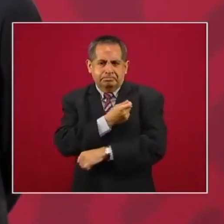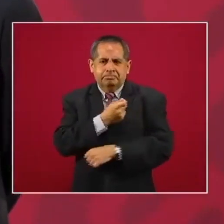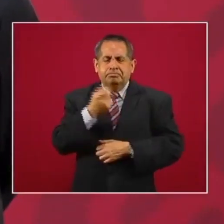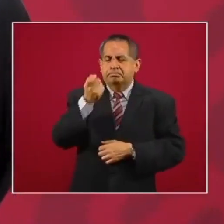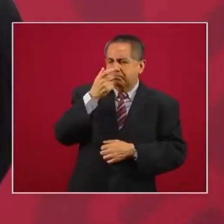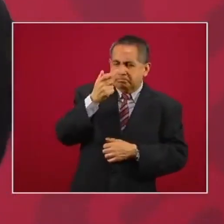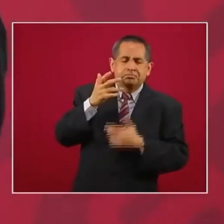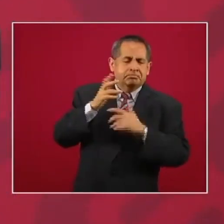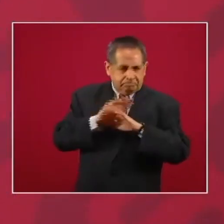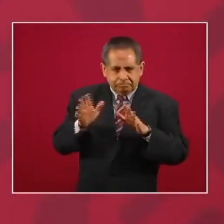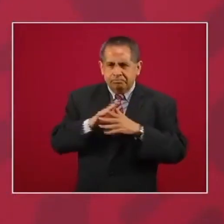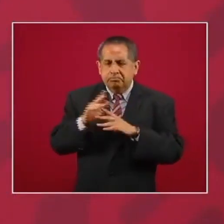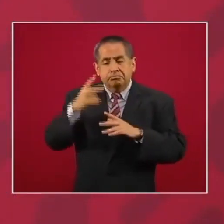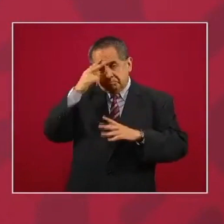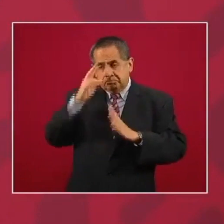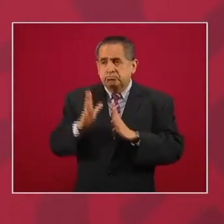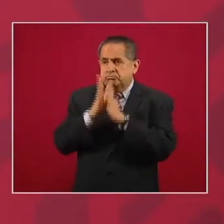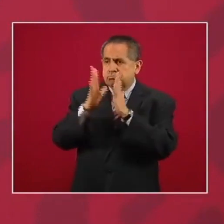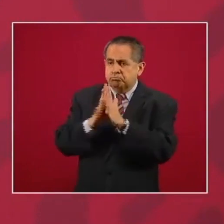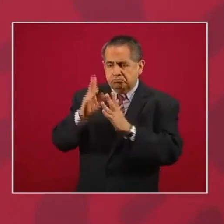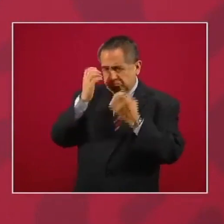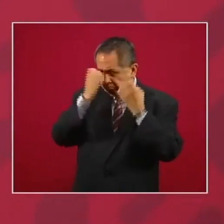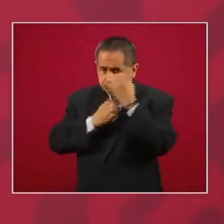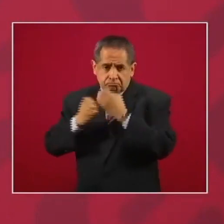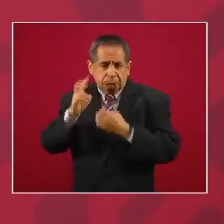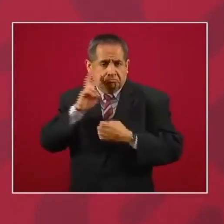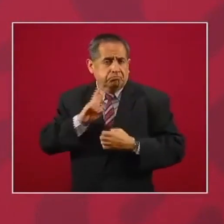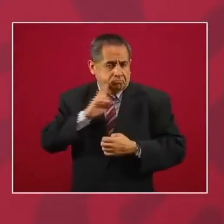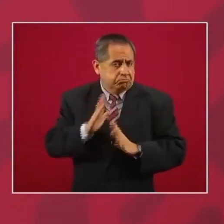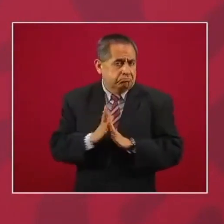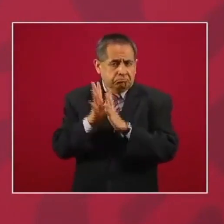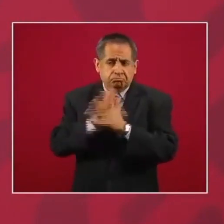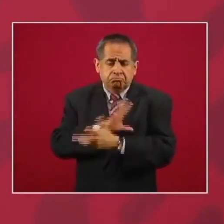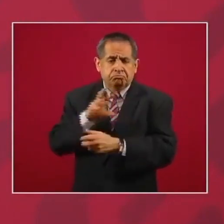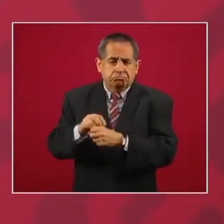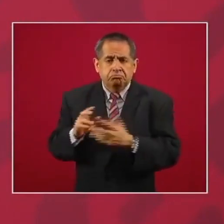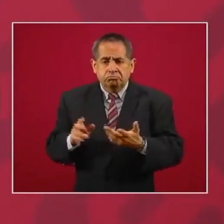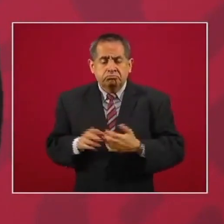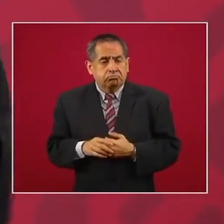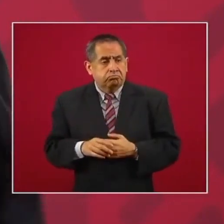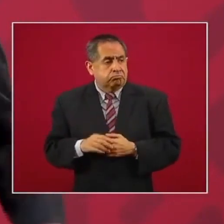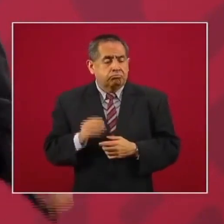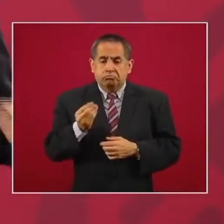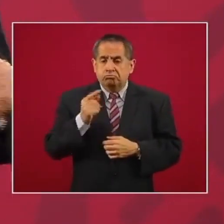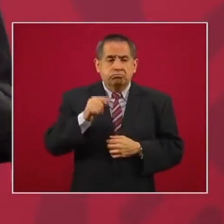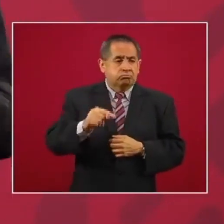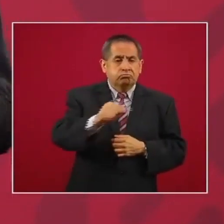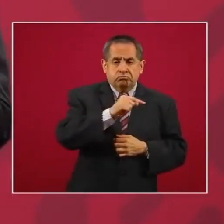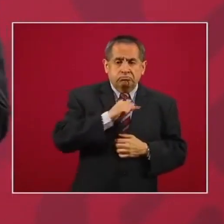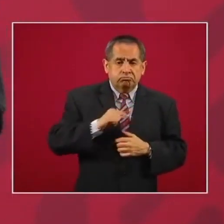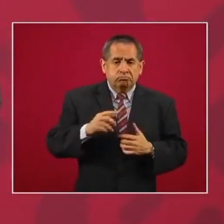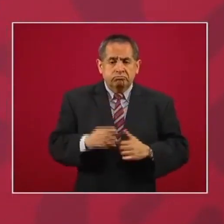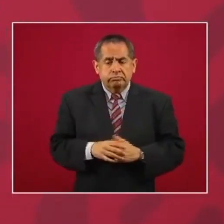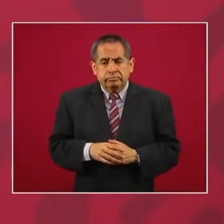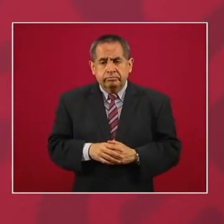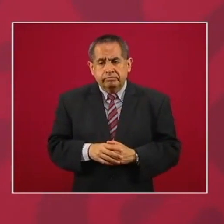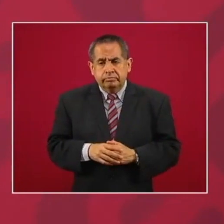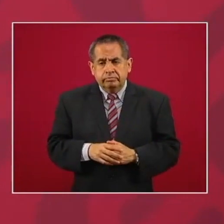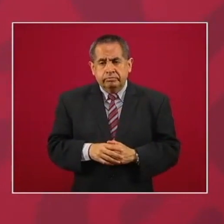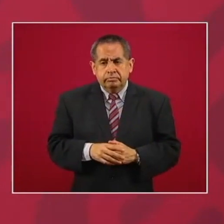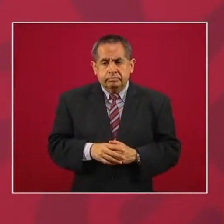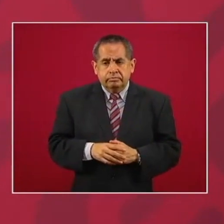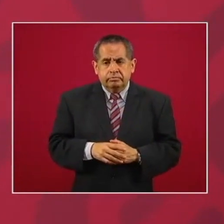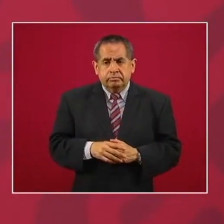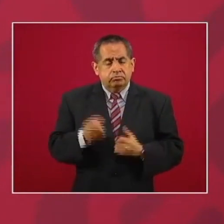informó que esta semana irá de gira púlsar estados muy calientes de violencia colima jalisco y guanajuato estado que